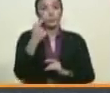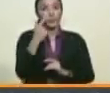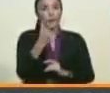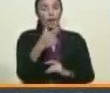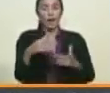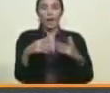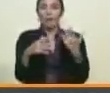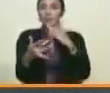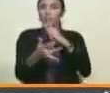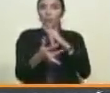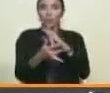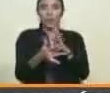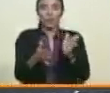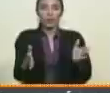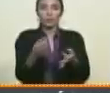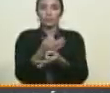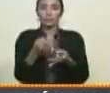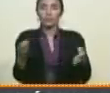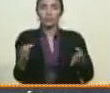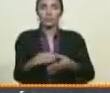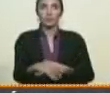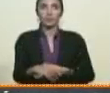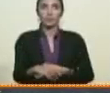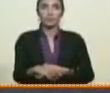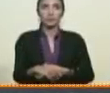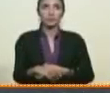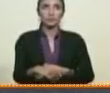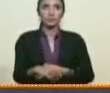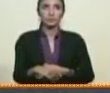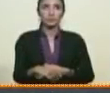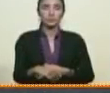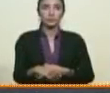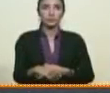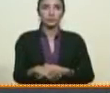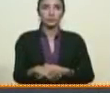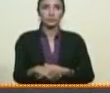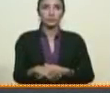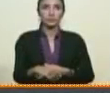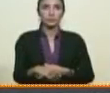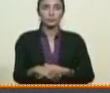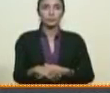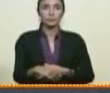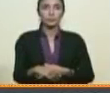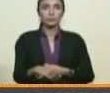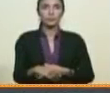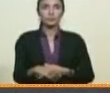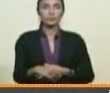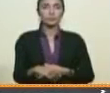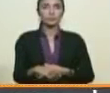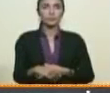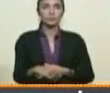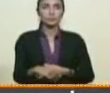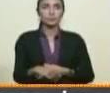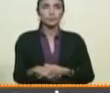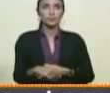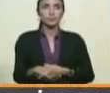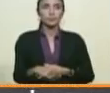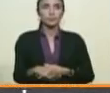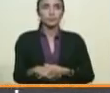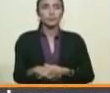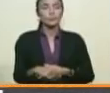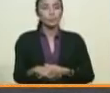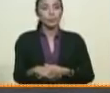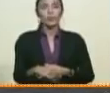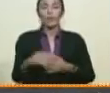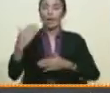a nivel mundial doctor luís lópez claro que si preside una inversión todo el mundo viene